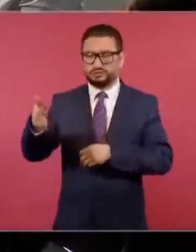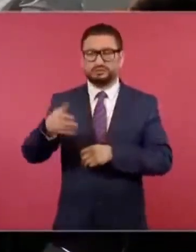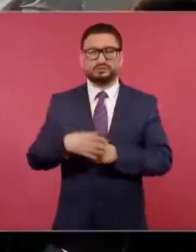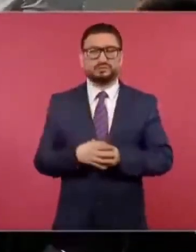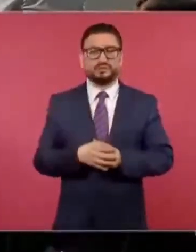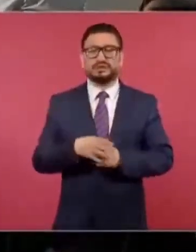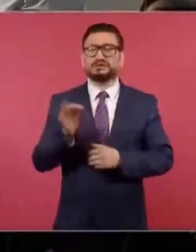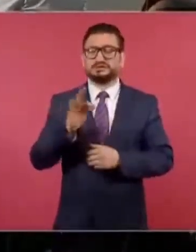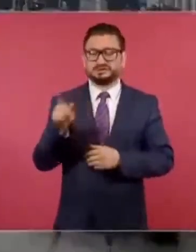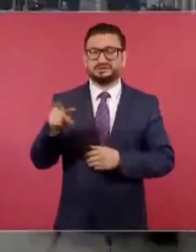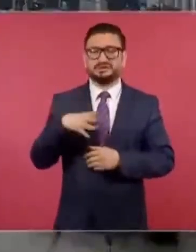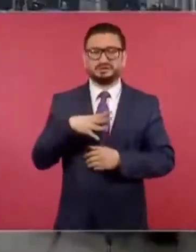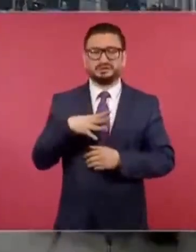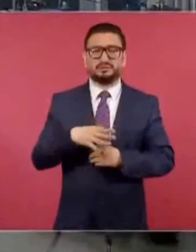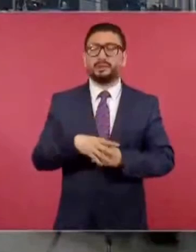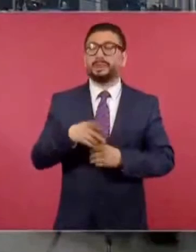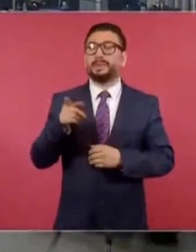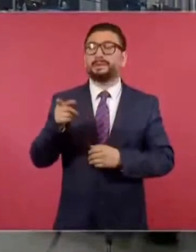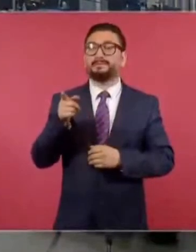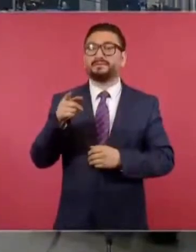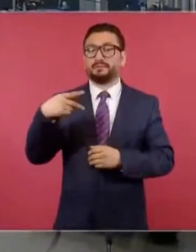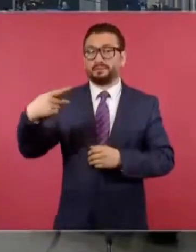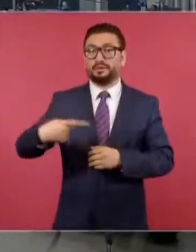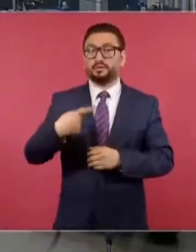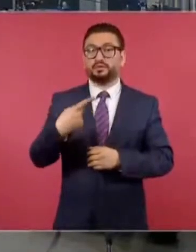Puede ser que esté ahí. ¿Qué vas a hacer